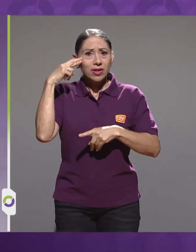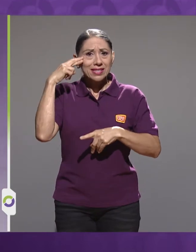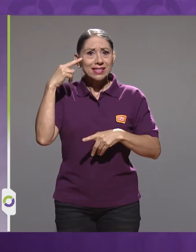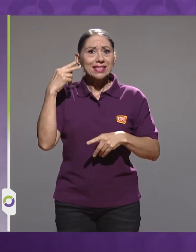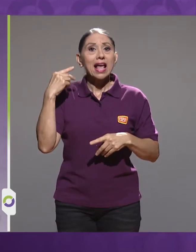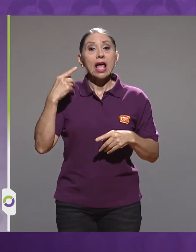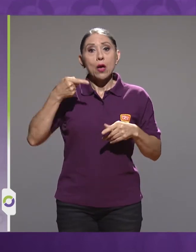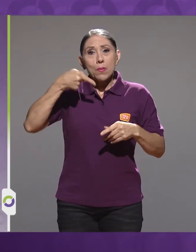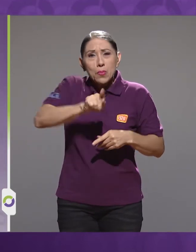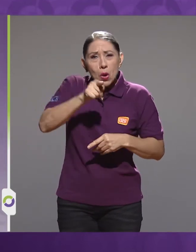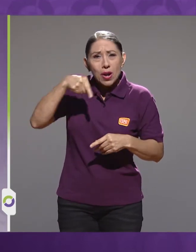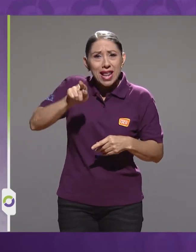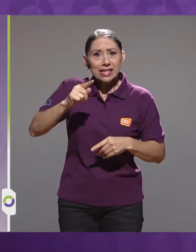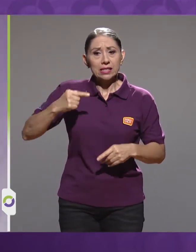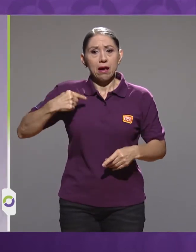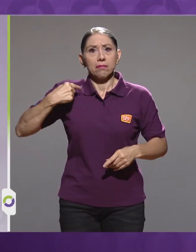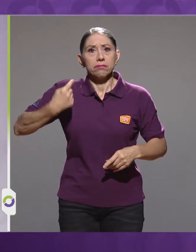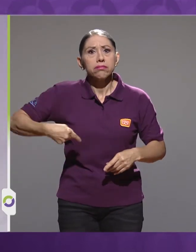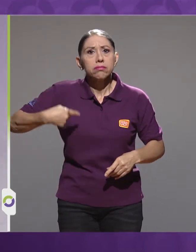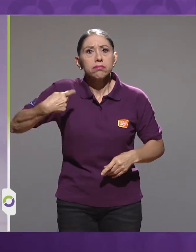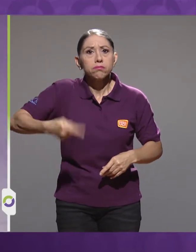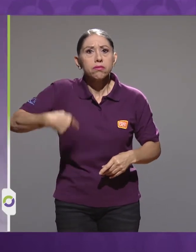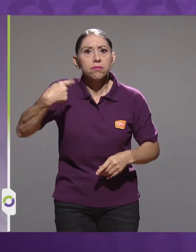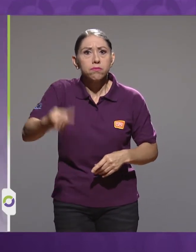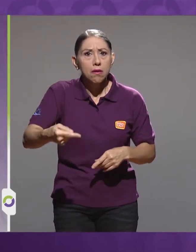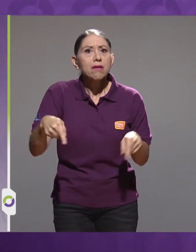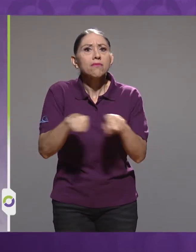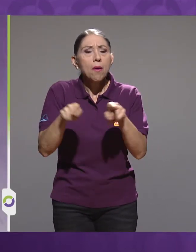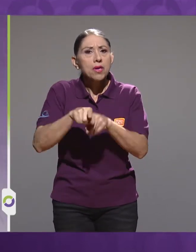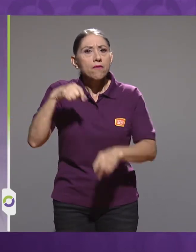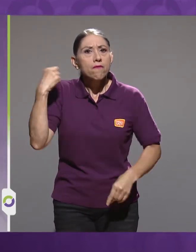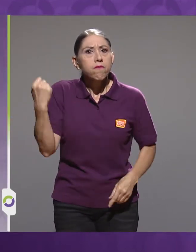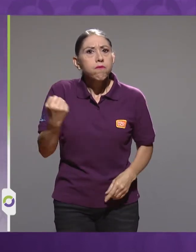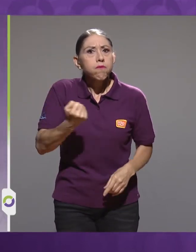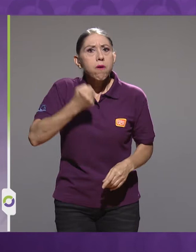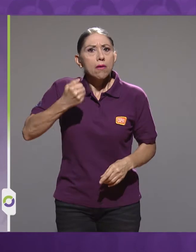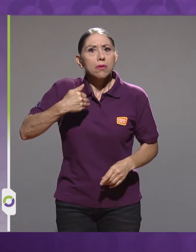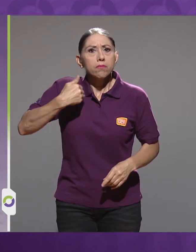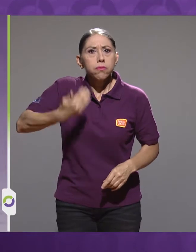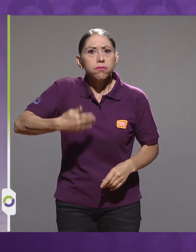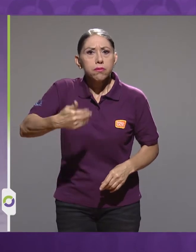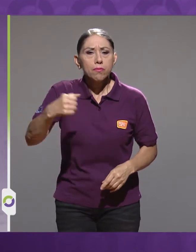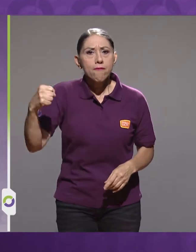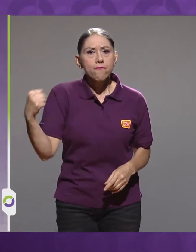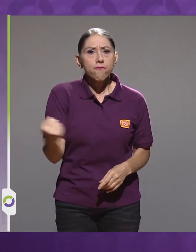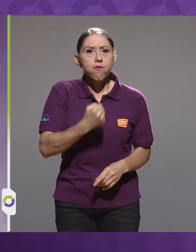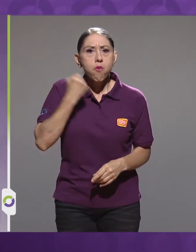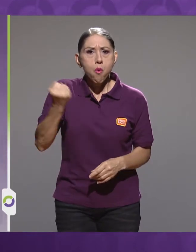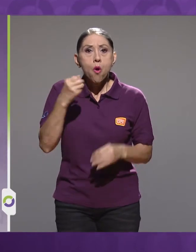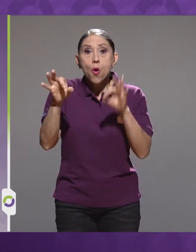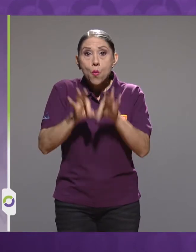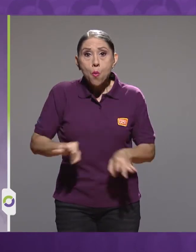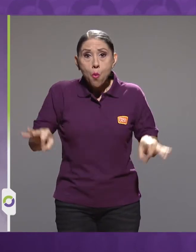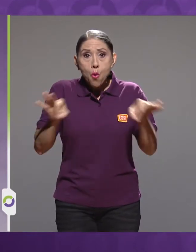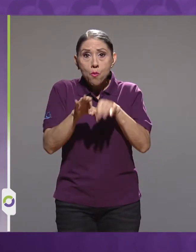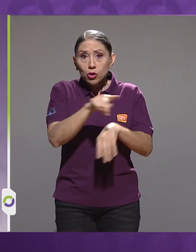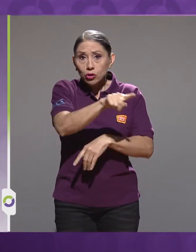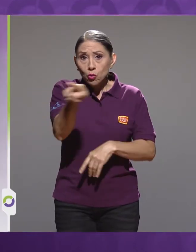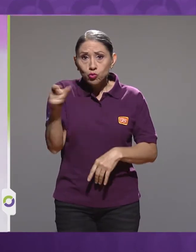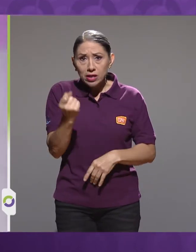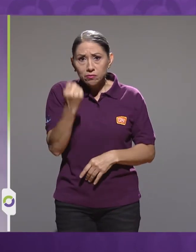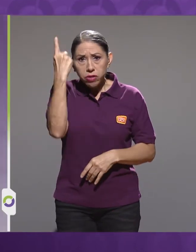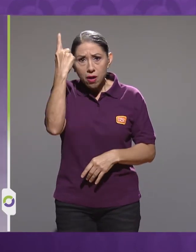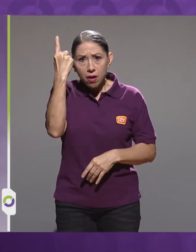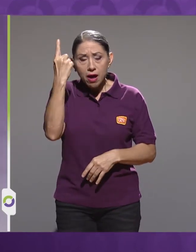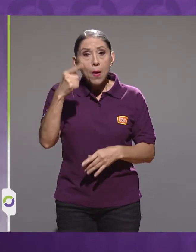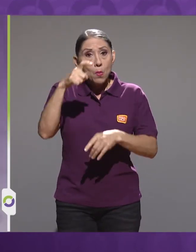en frecuencia y en intensidad. Y eso es importante que todas las personas que nos ven lo tengan muy claro, que en